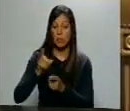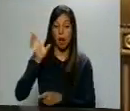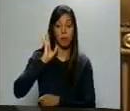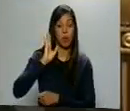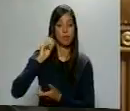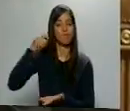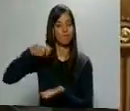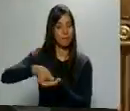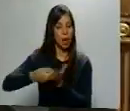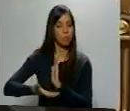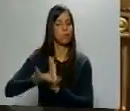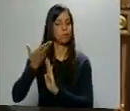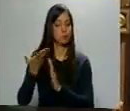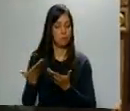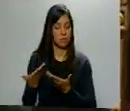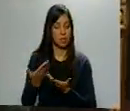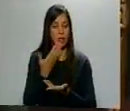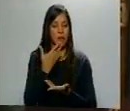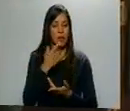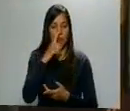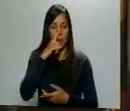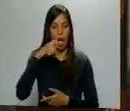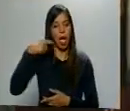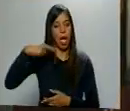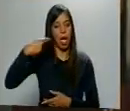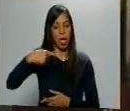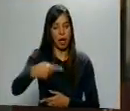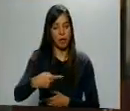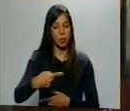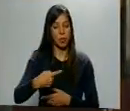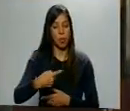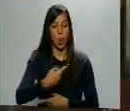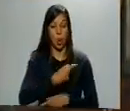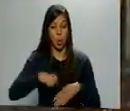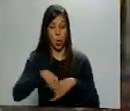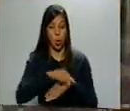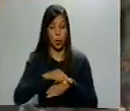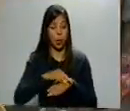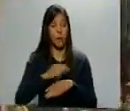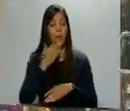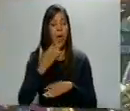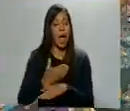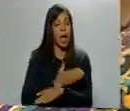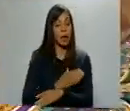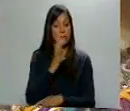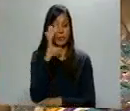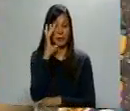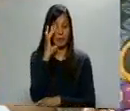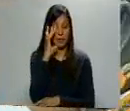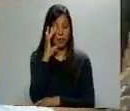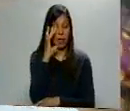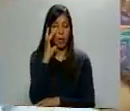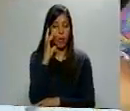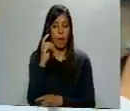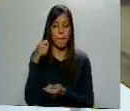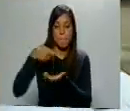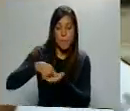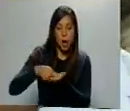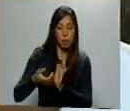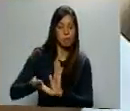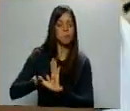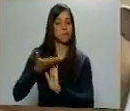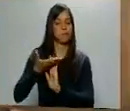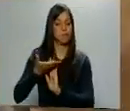el Ejecutivo Nacional una vez al año, antes del mes de febrero, la tarifa